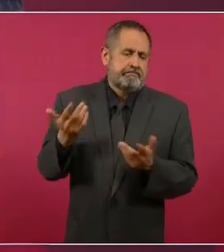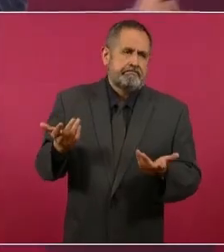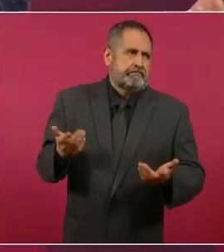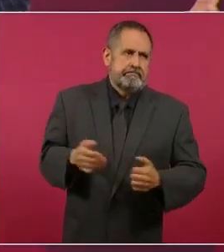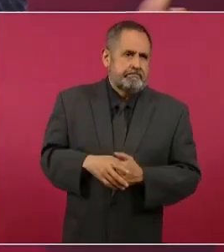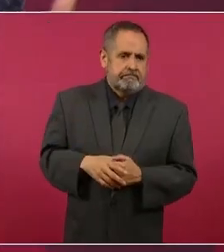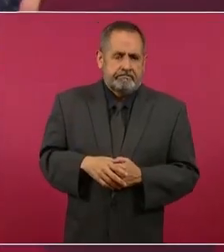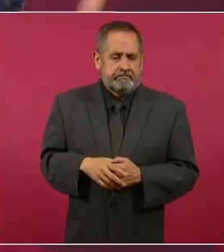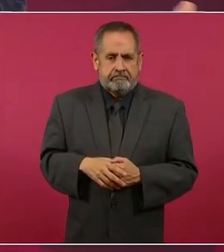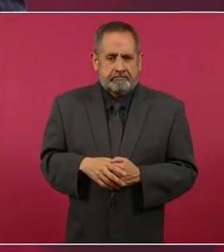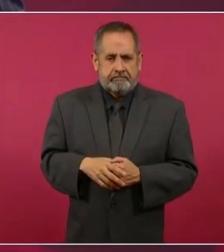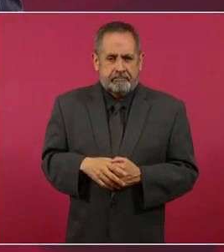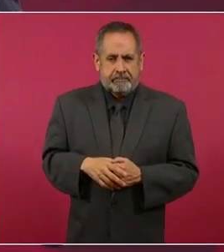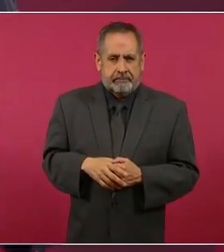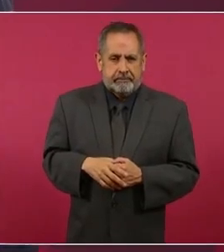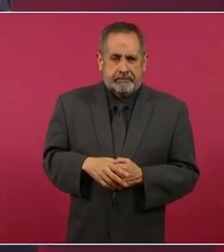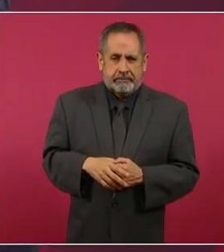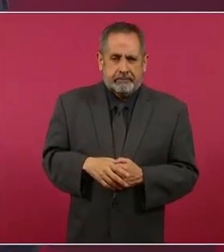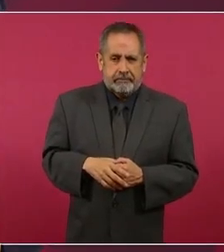pues